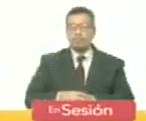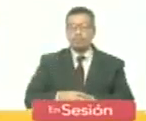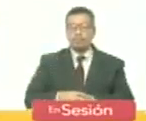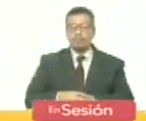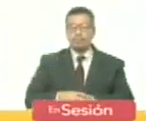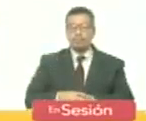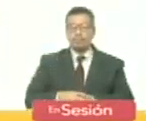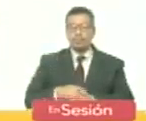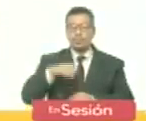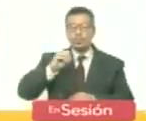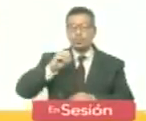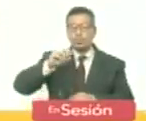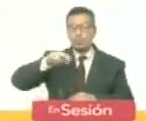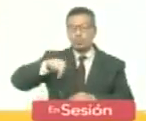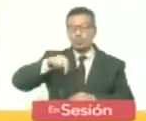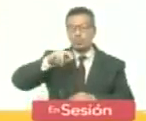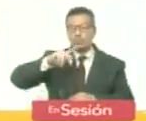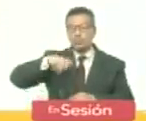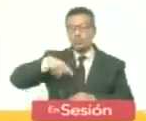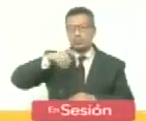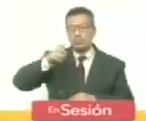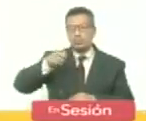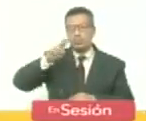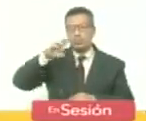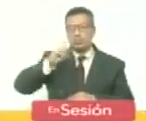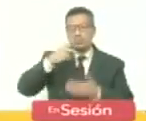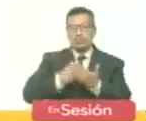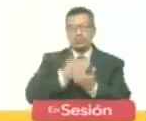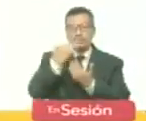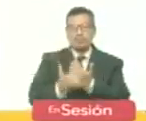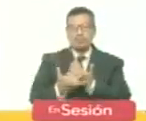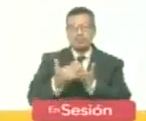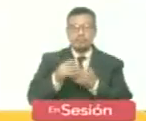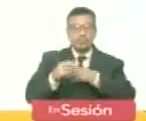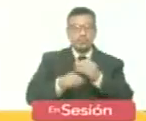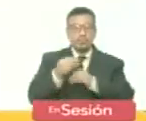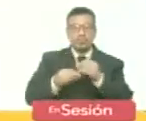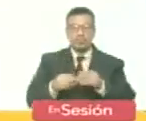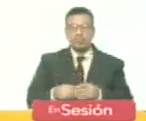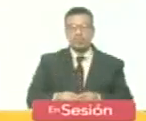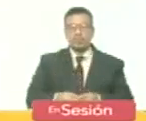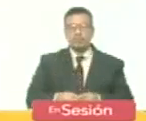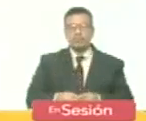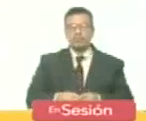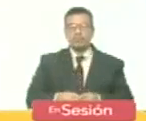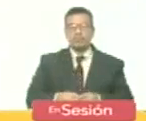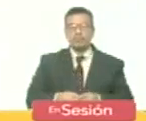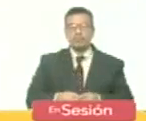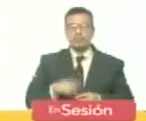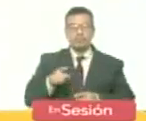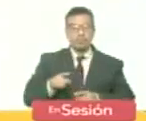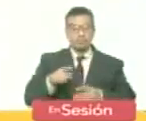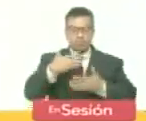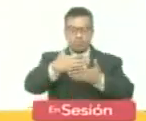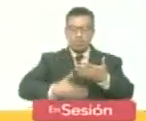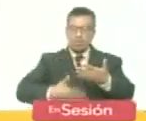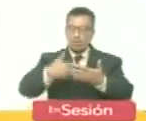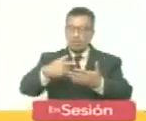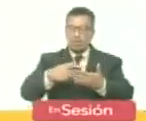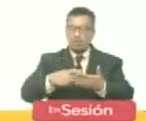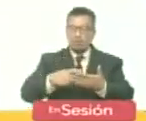la ONAPRE cumple el papel de planificarlo. Ahora, es instructivo